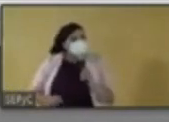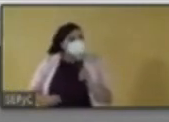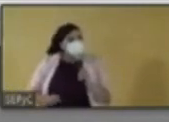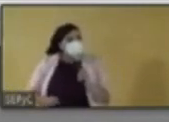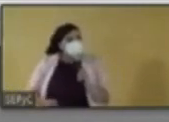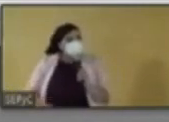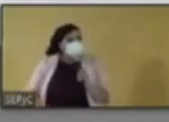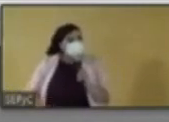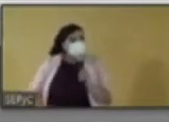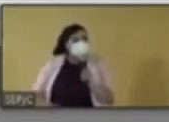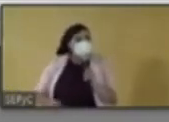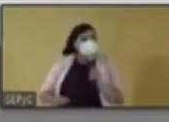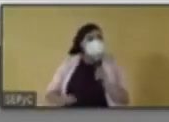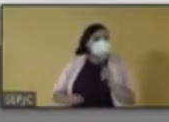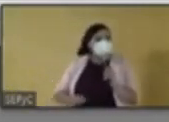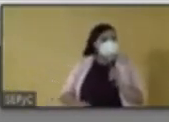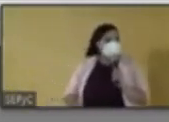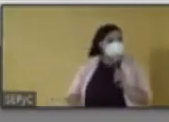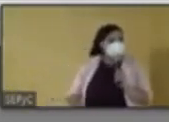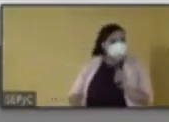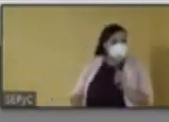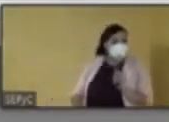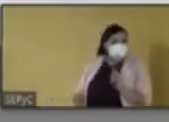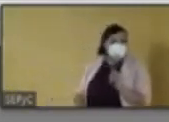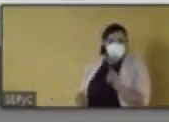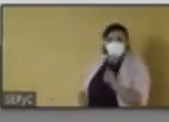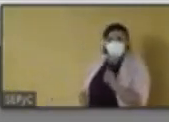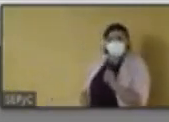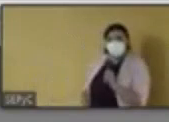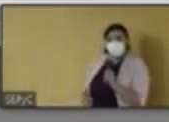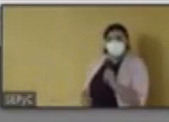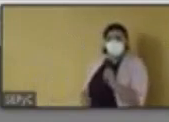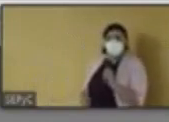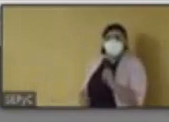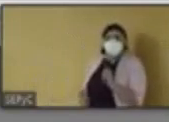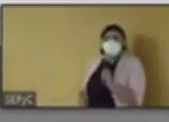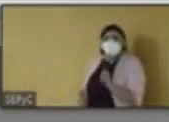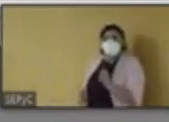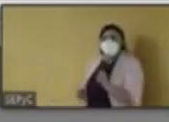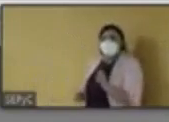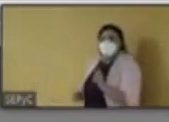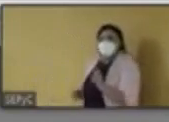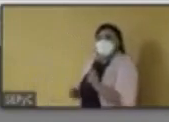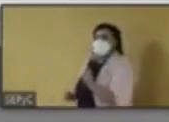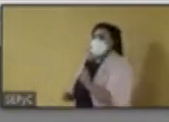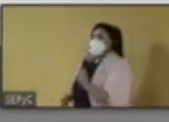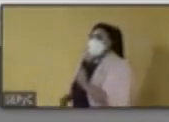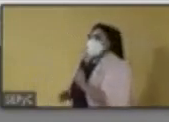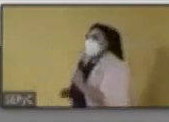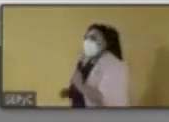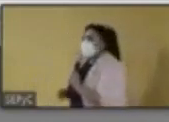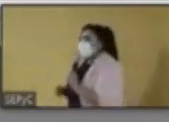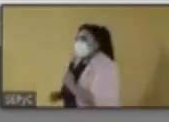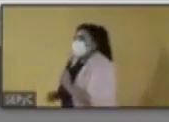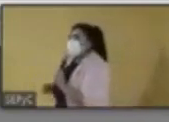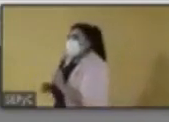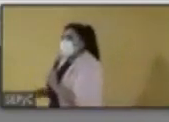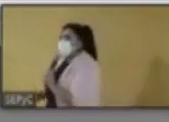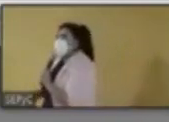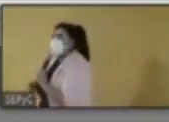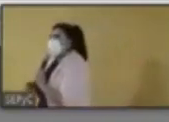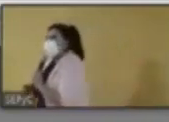Se nos genera la siguiente pantalla emergente, que se consideró que era muy necesario que antes